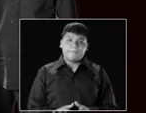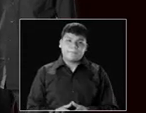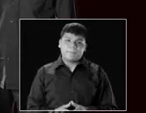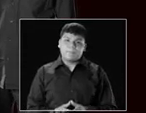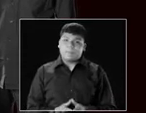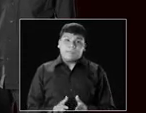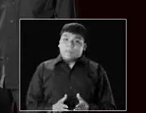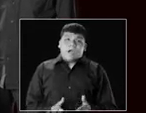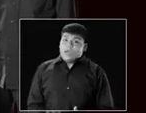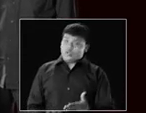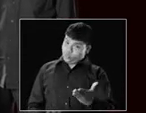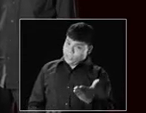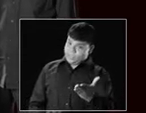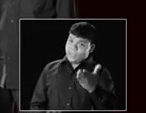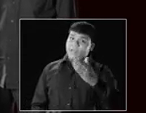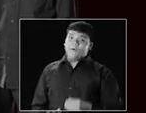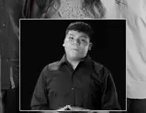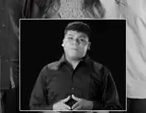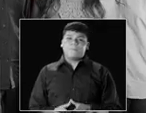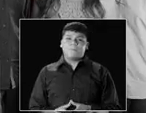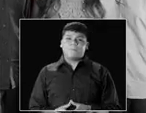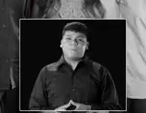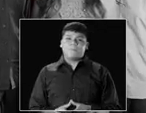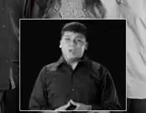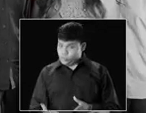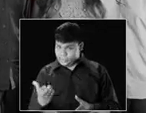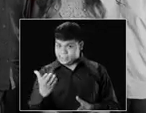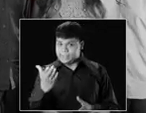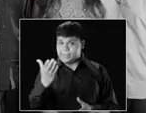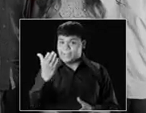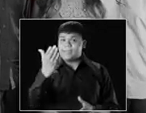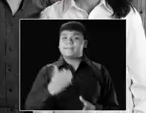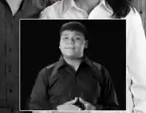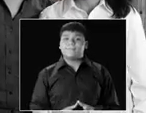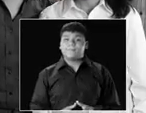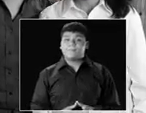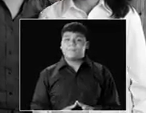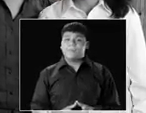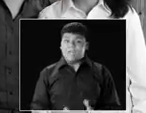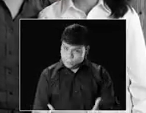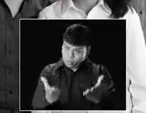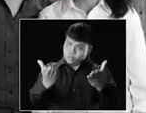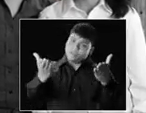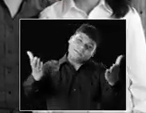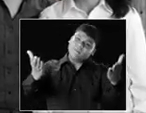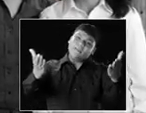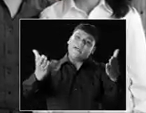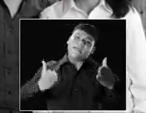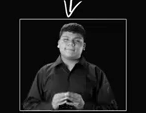apatía. ¡Uleros! Su desatino. ¡Uleros! Su insensatez. ¡Uleros! Y por